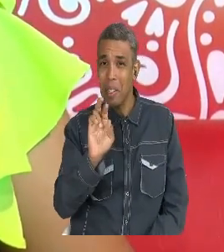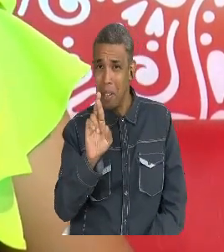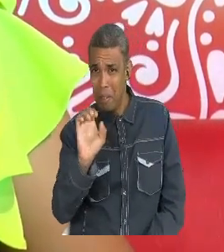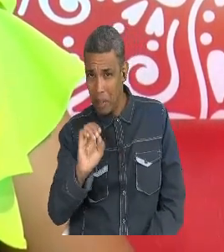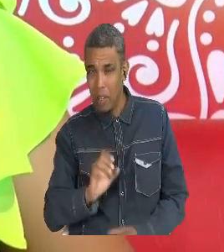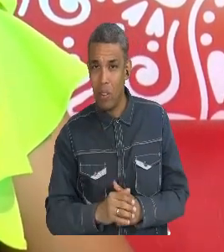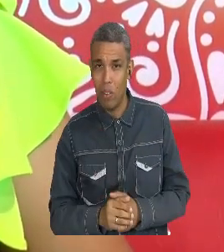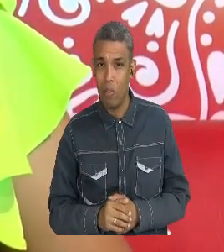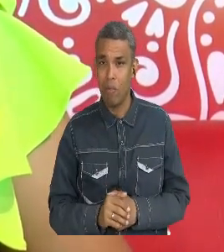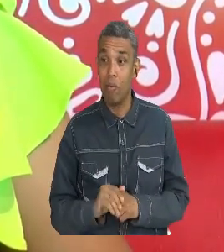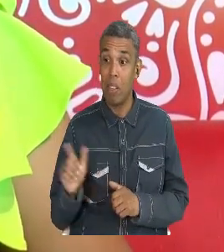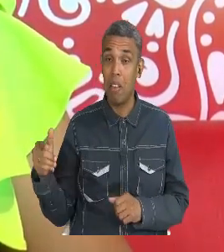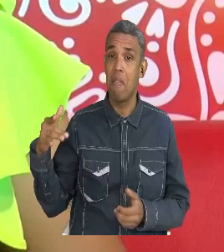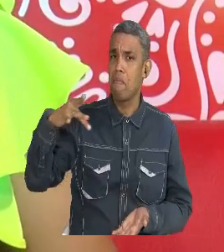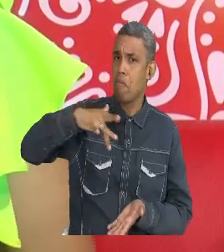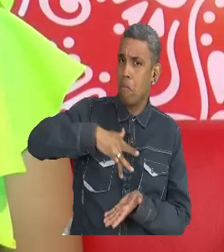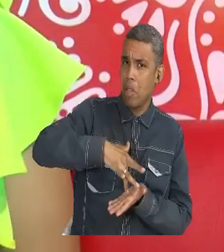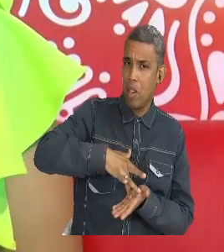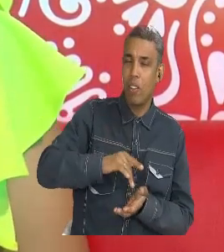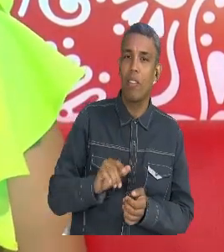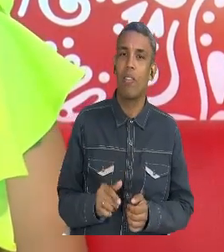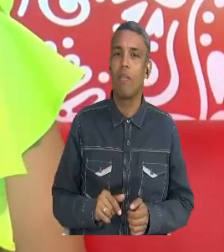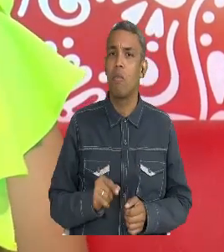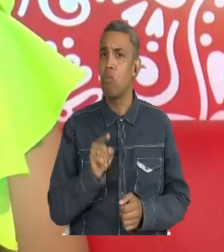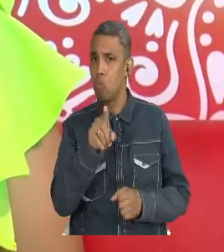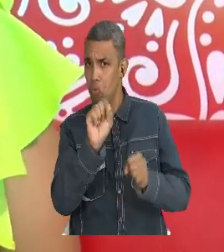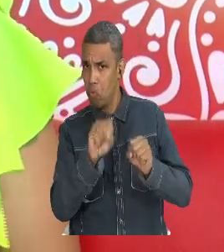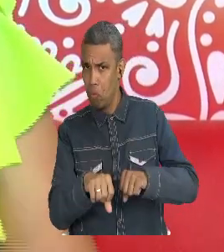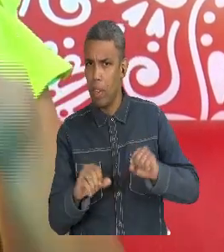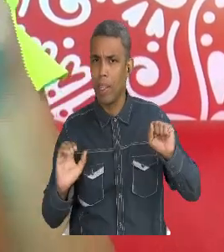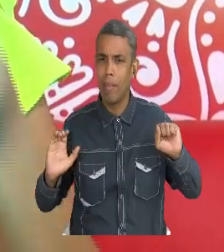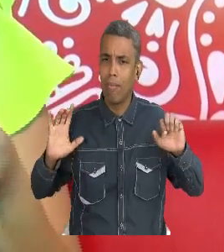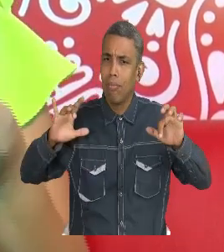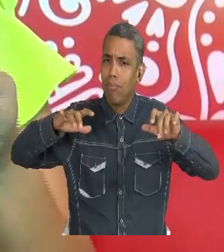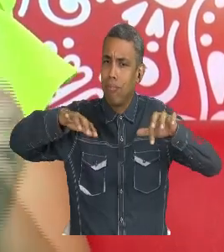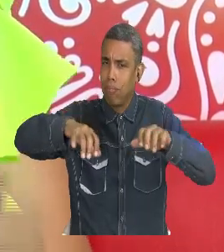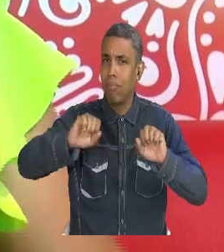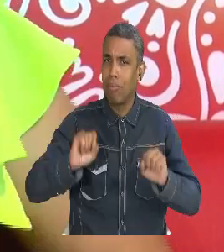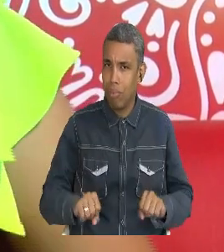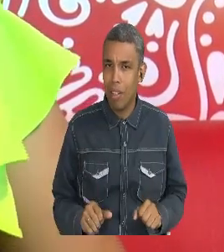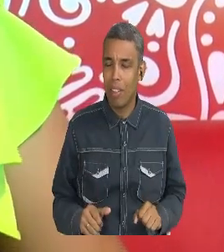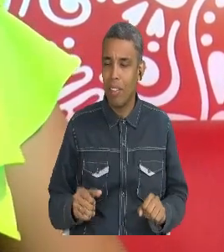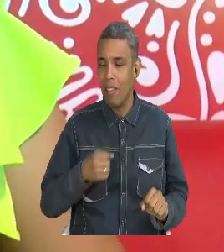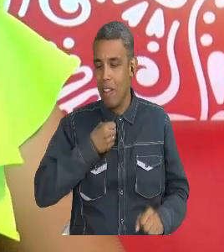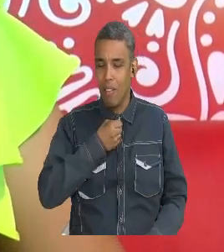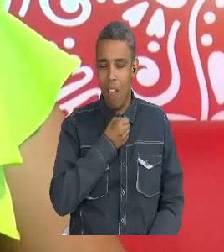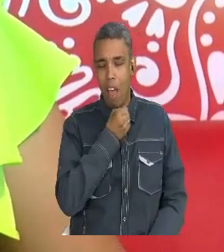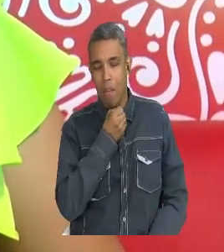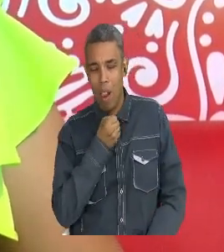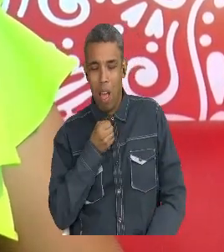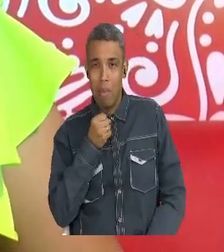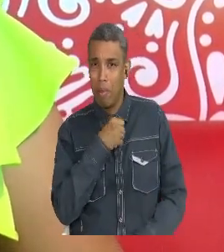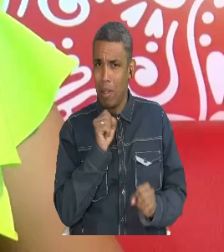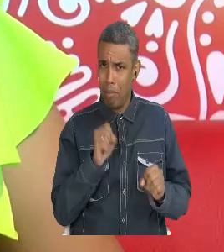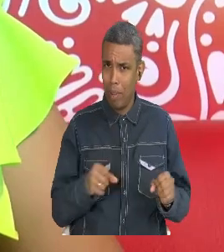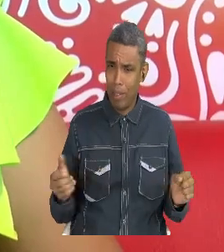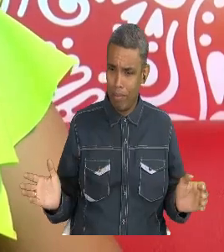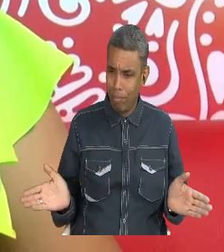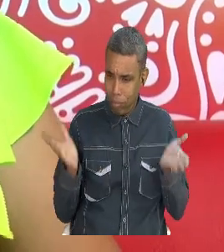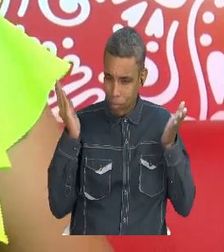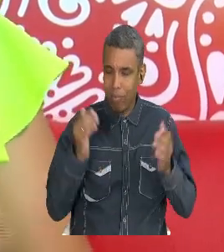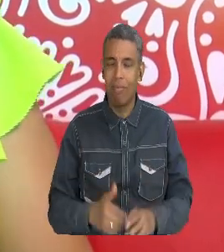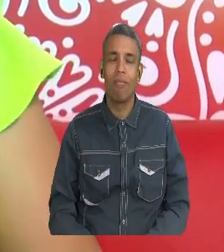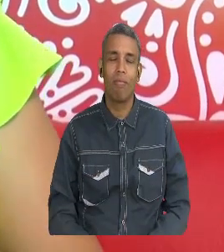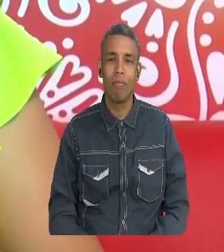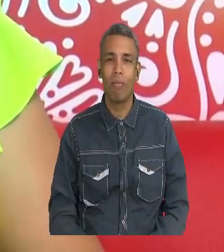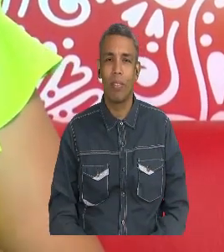está invitada para que venga y pueda disfrutar de este excelente show. Aquí la casa de todos los artistas en